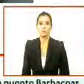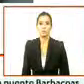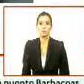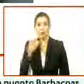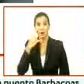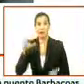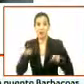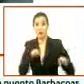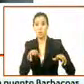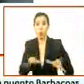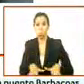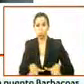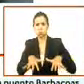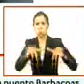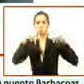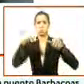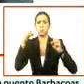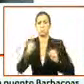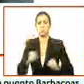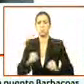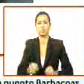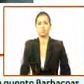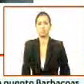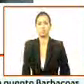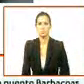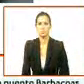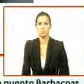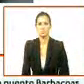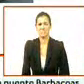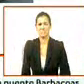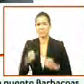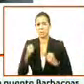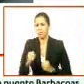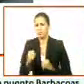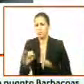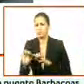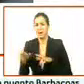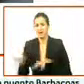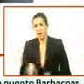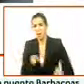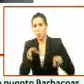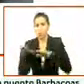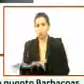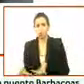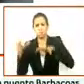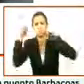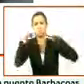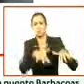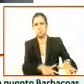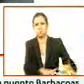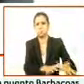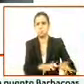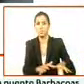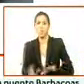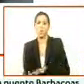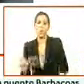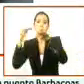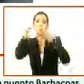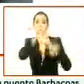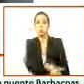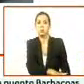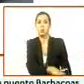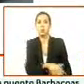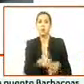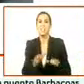crecida del río fue tan poderosa en el momento que ocurrieron los hechos que inclusive el agua llegó a desbordar, la